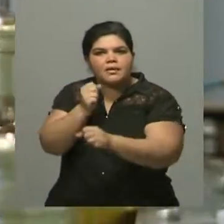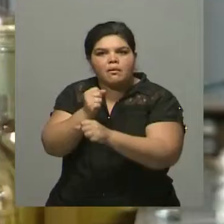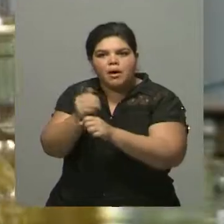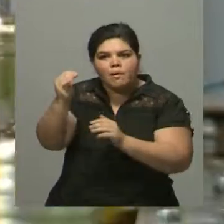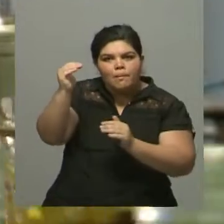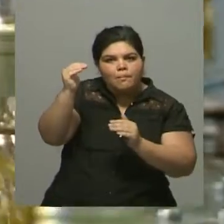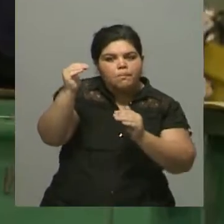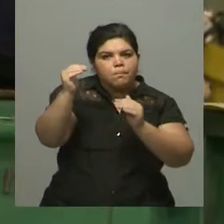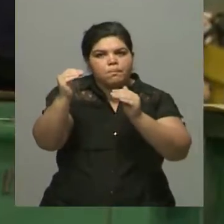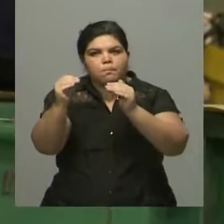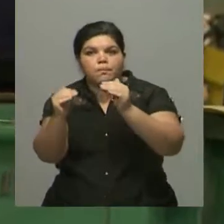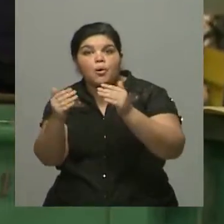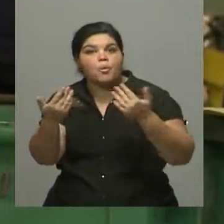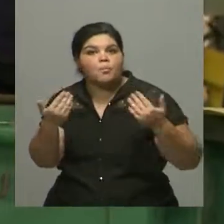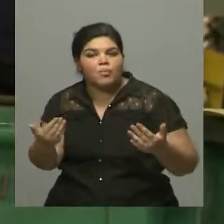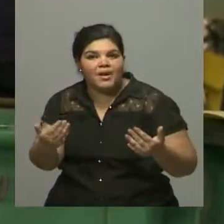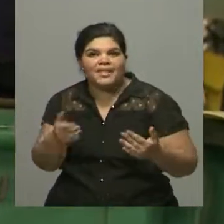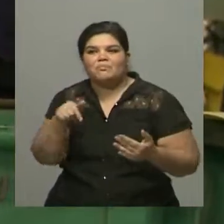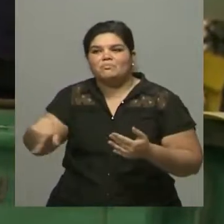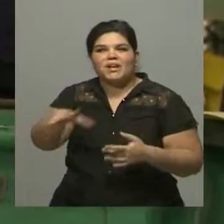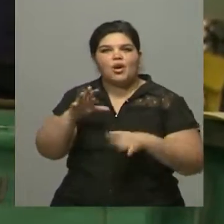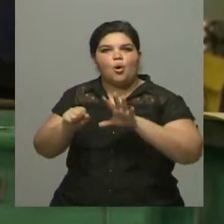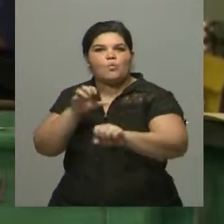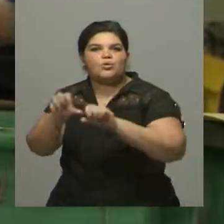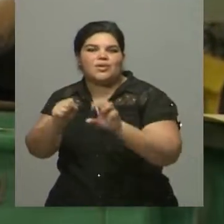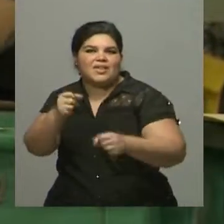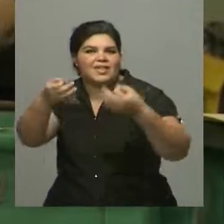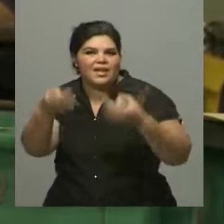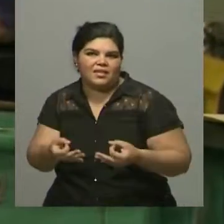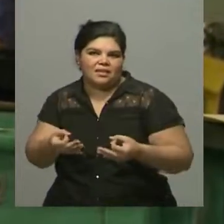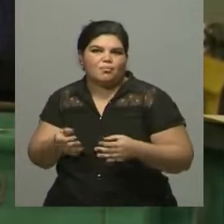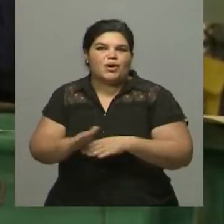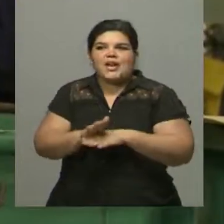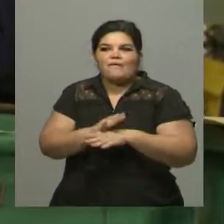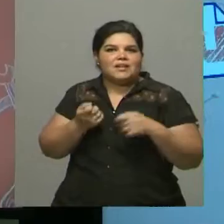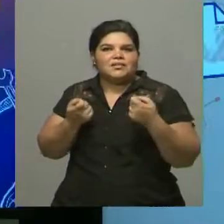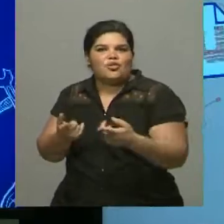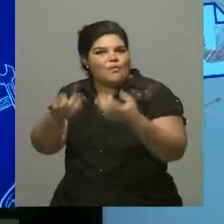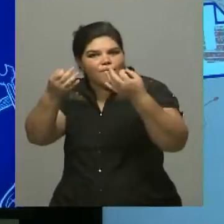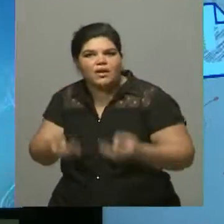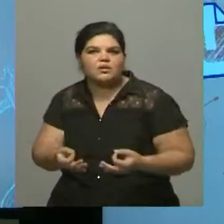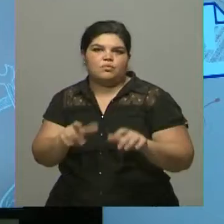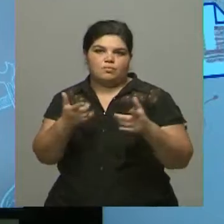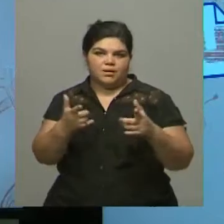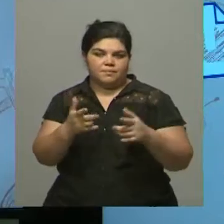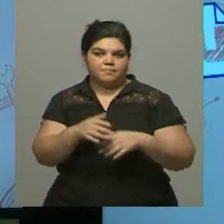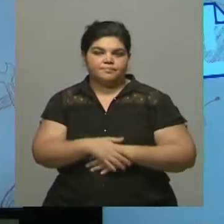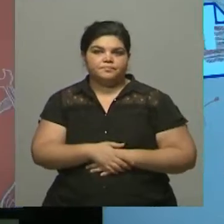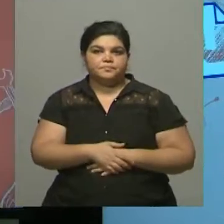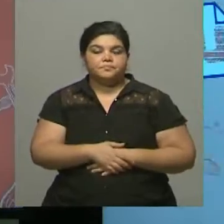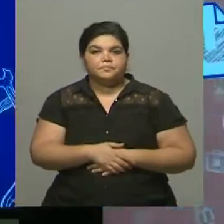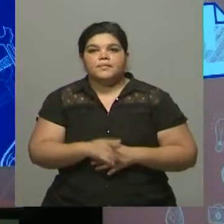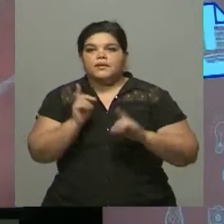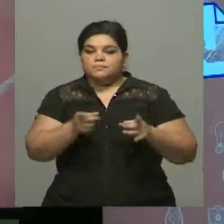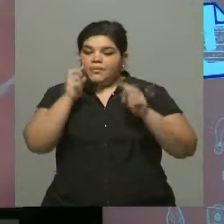precarizando permanentemente y terminando en otras alternativas cuando no satisface lo básico. Bueno, y este análisis me imagino que les